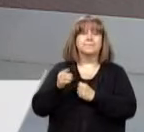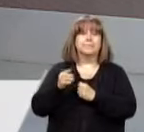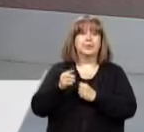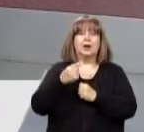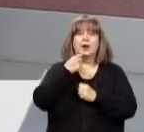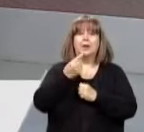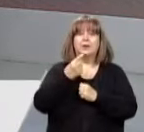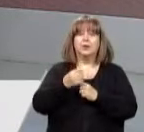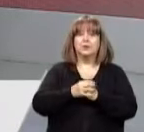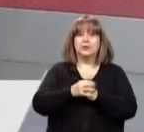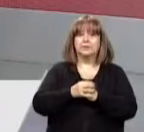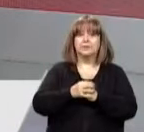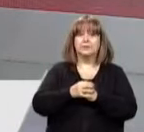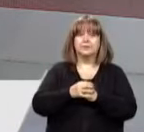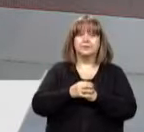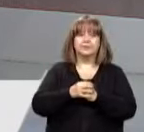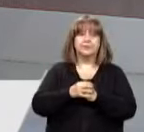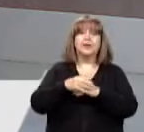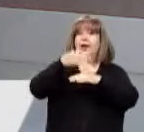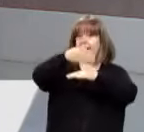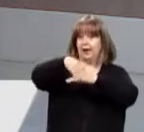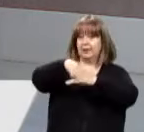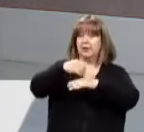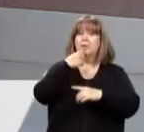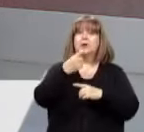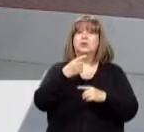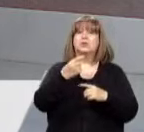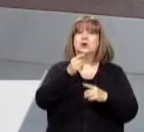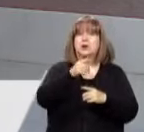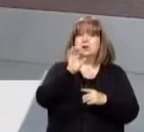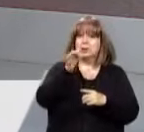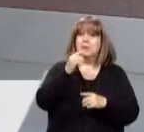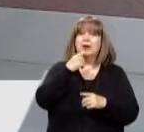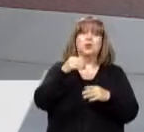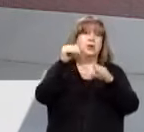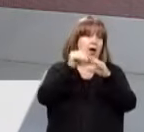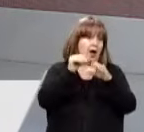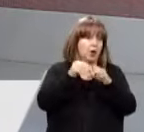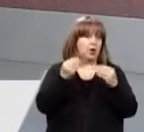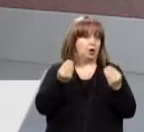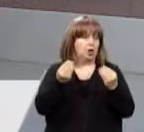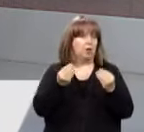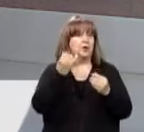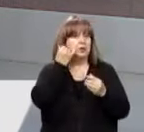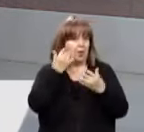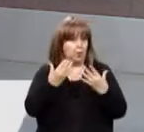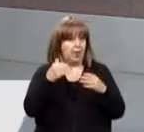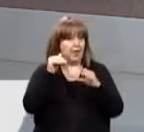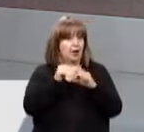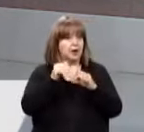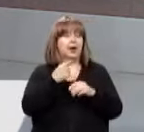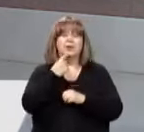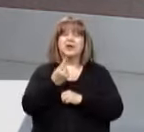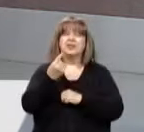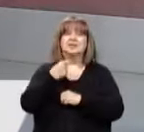lo compartimos entre todos les parece salimos a la calle a preguntar a los mendocinos si han podido ahorrar y de qué manera también si tienen alguna alternativa de ahorro y